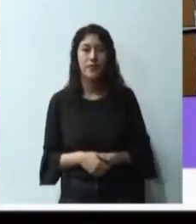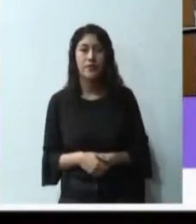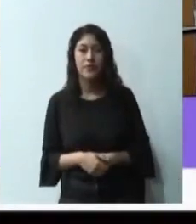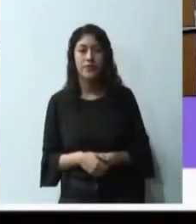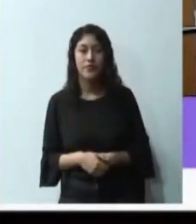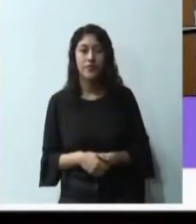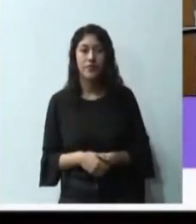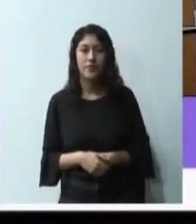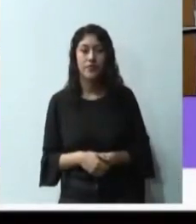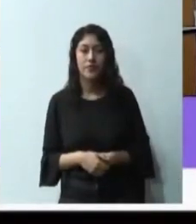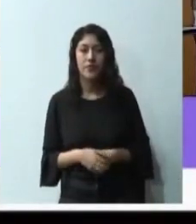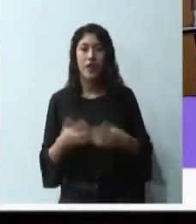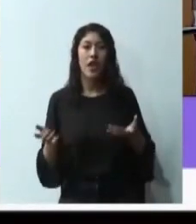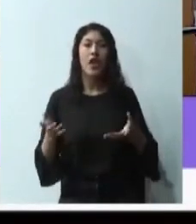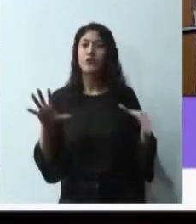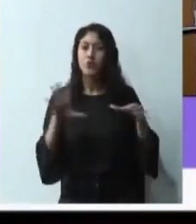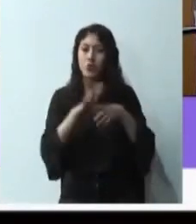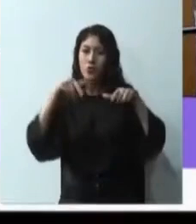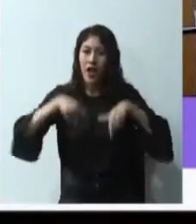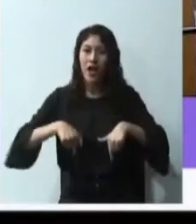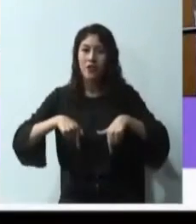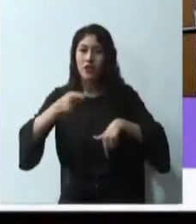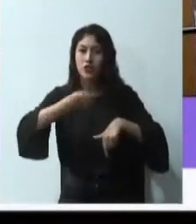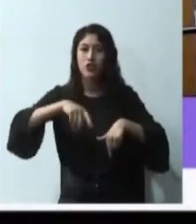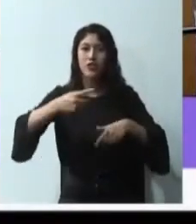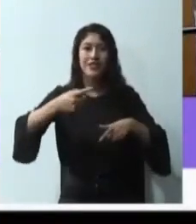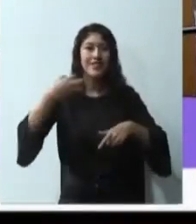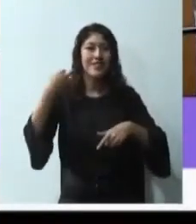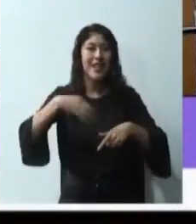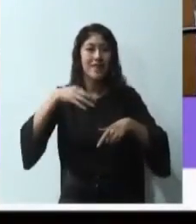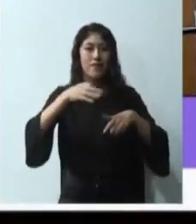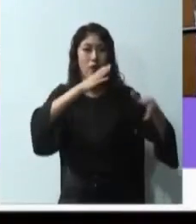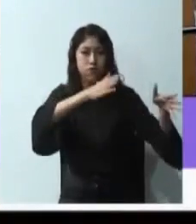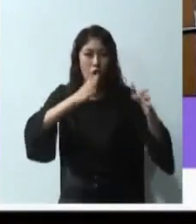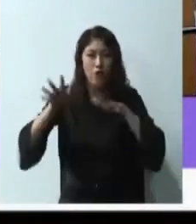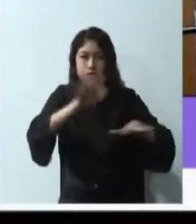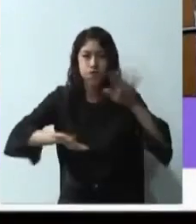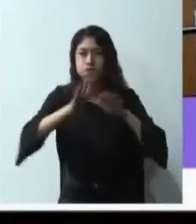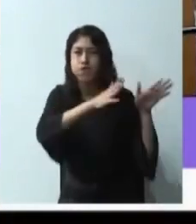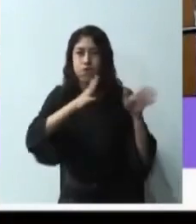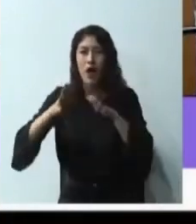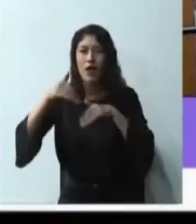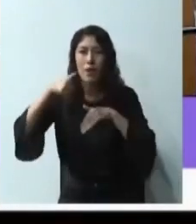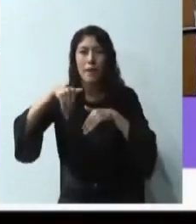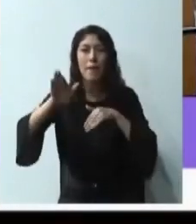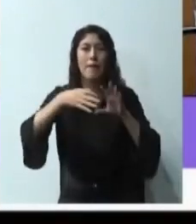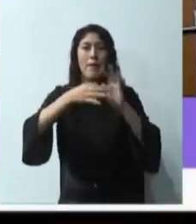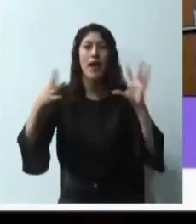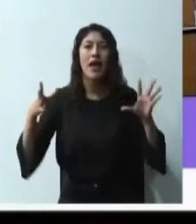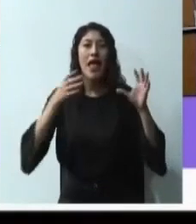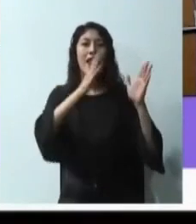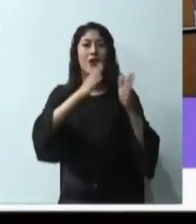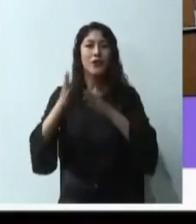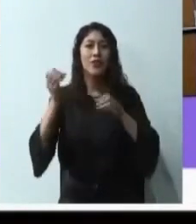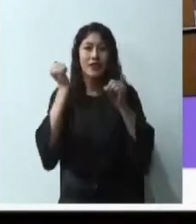un momento donde necesitamos recuperar orden para garantizar libertades,